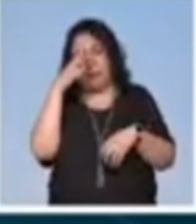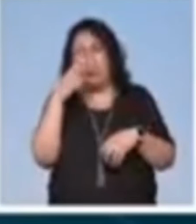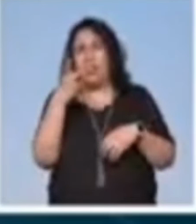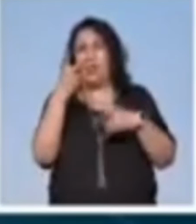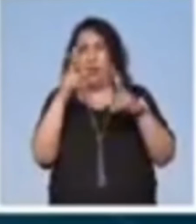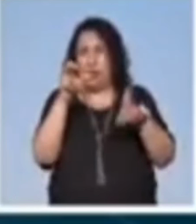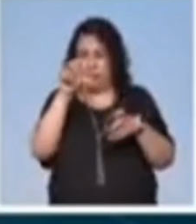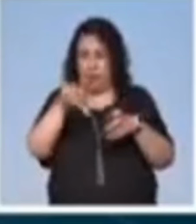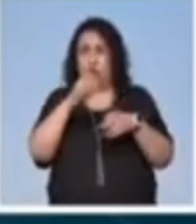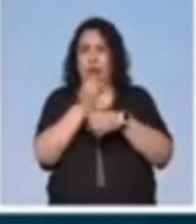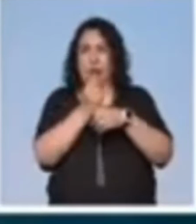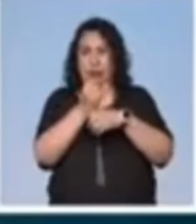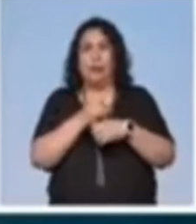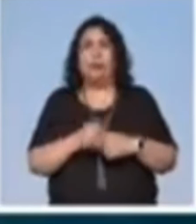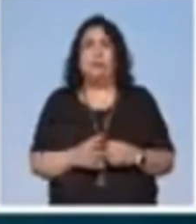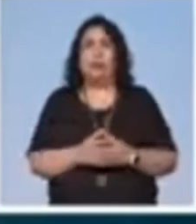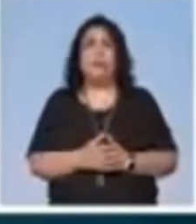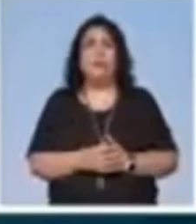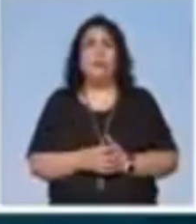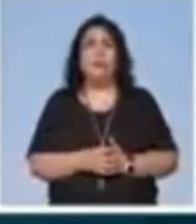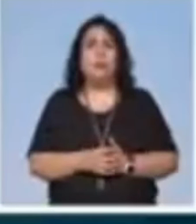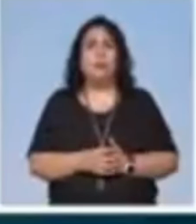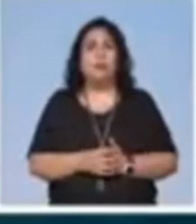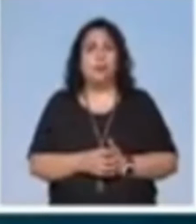tema que vamos a abordar el día de hoy.